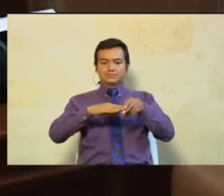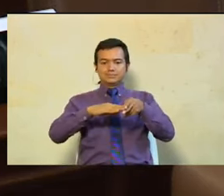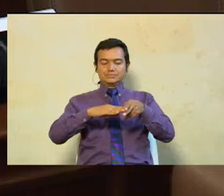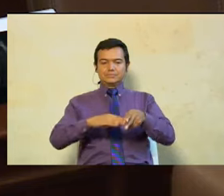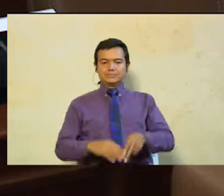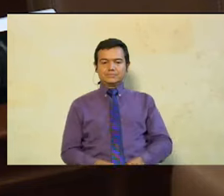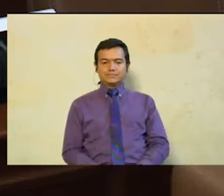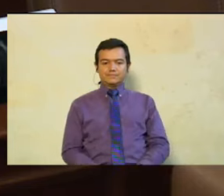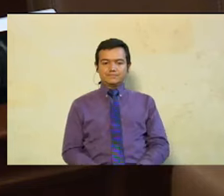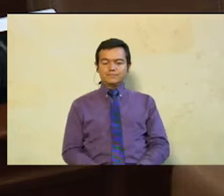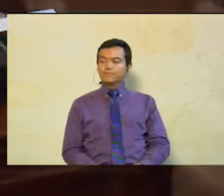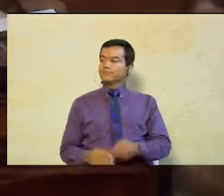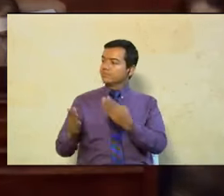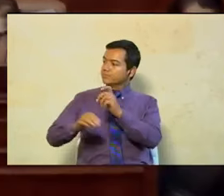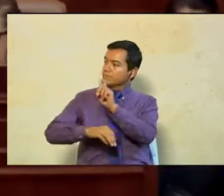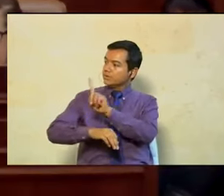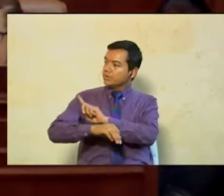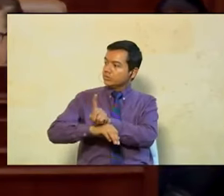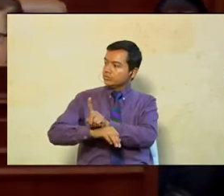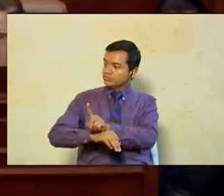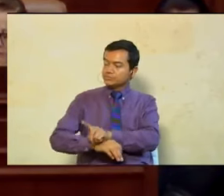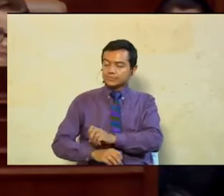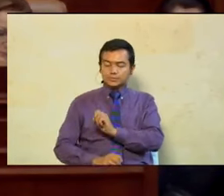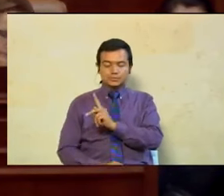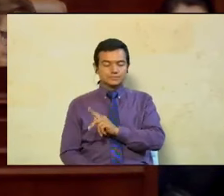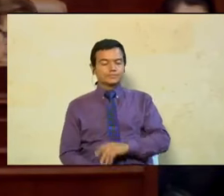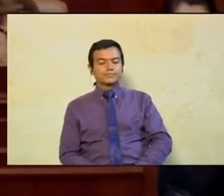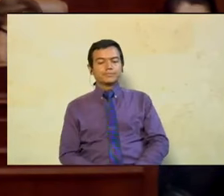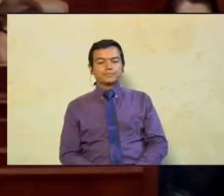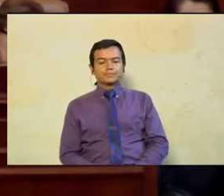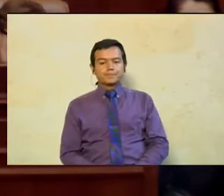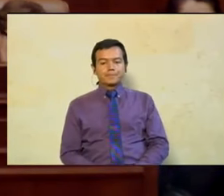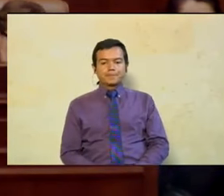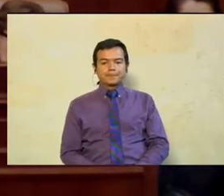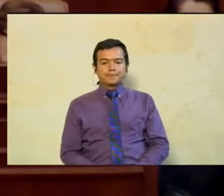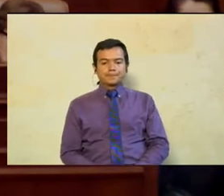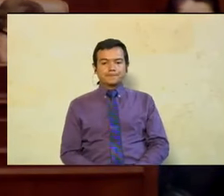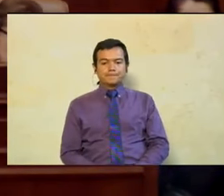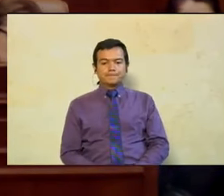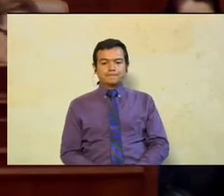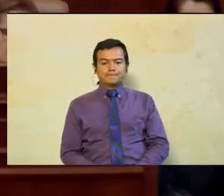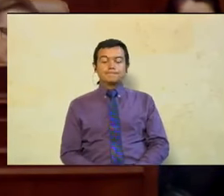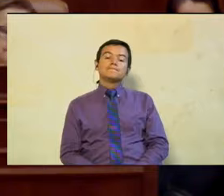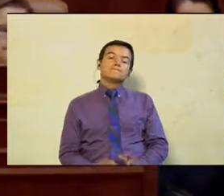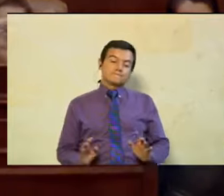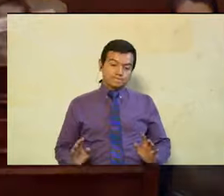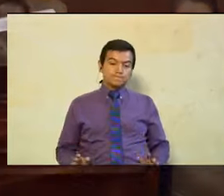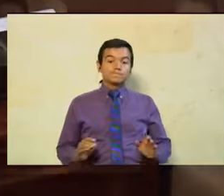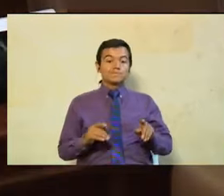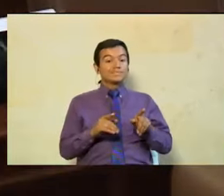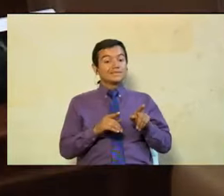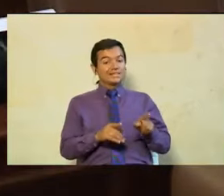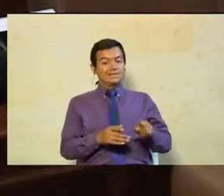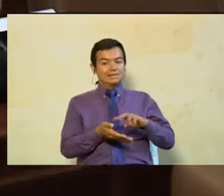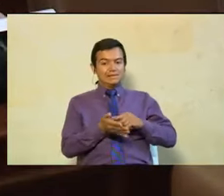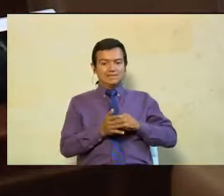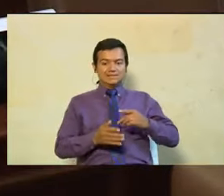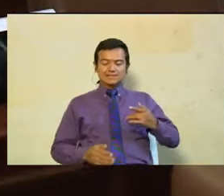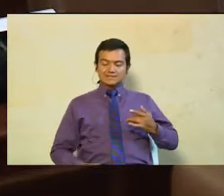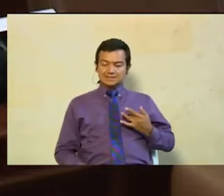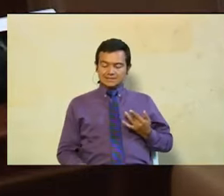vez un minuto para que termine el doctor sabar eso a su vez